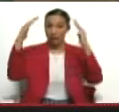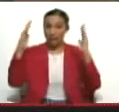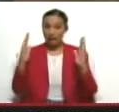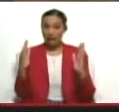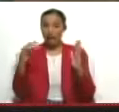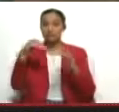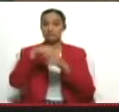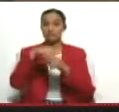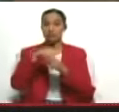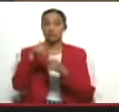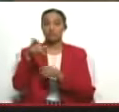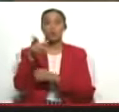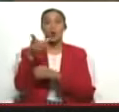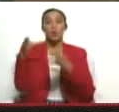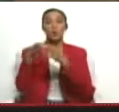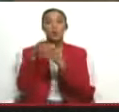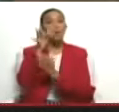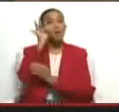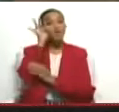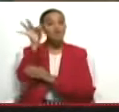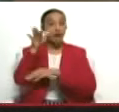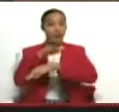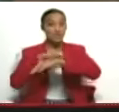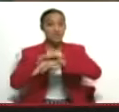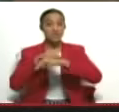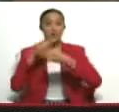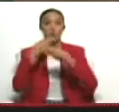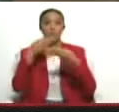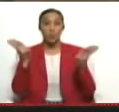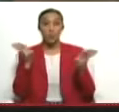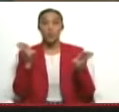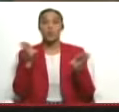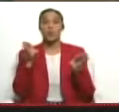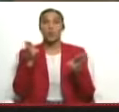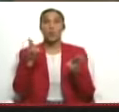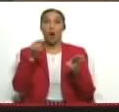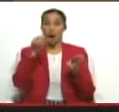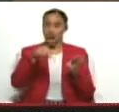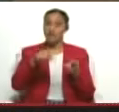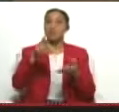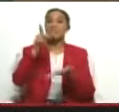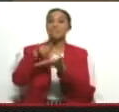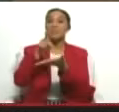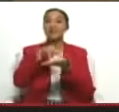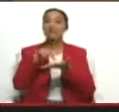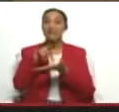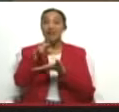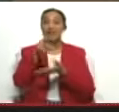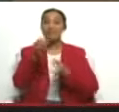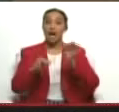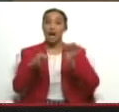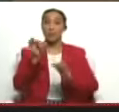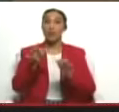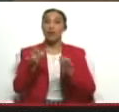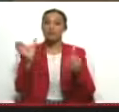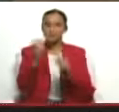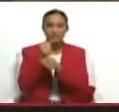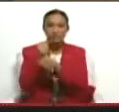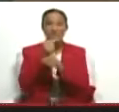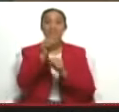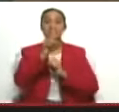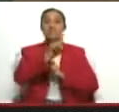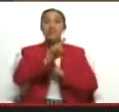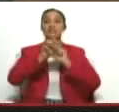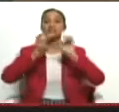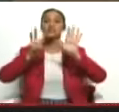Ministerio Público incluso había abogados Allí se consiguieron 18 mapas